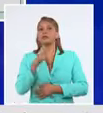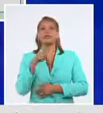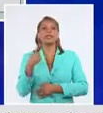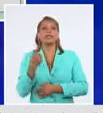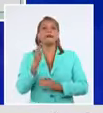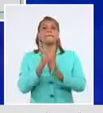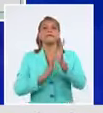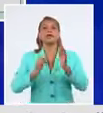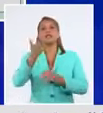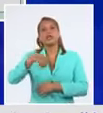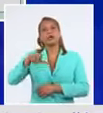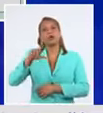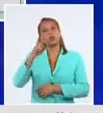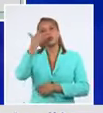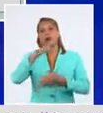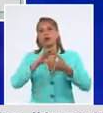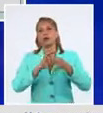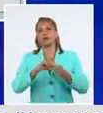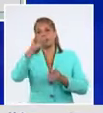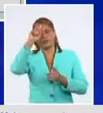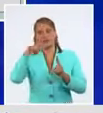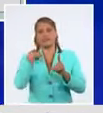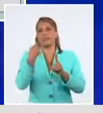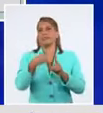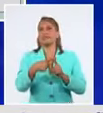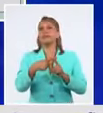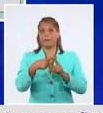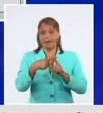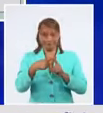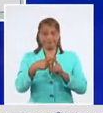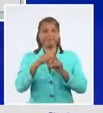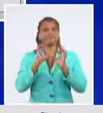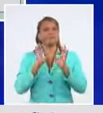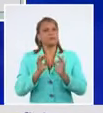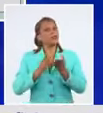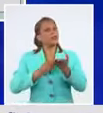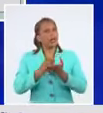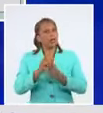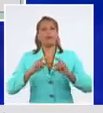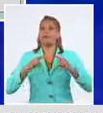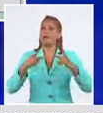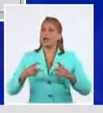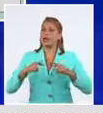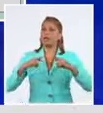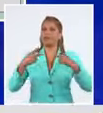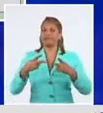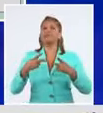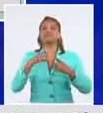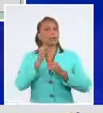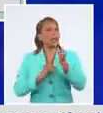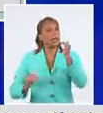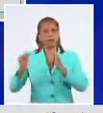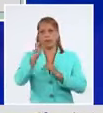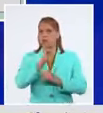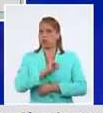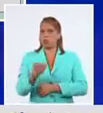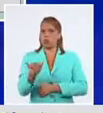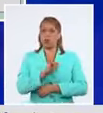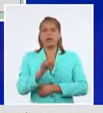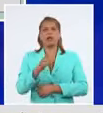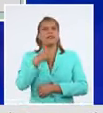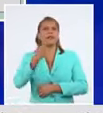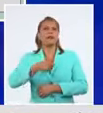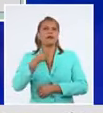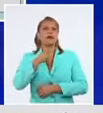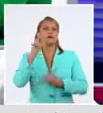julio, agosto y septiembre. Pero que de todas formas, seguimos reiterando, es elevado y tenemos que lograr su